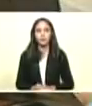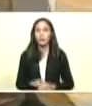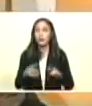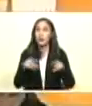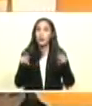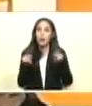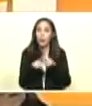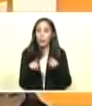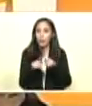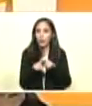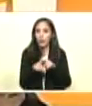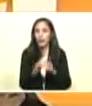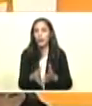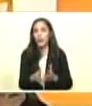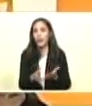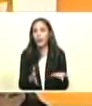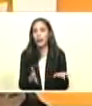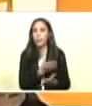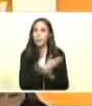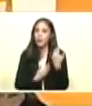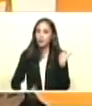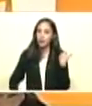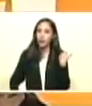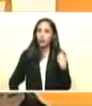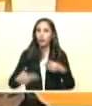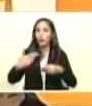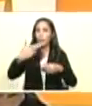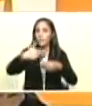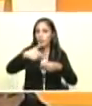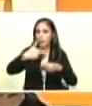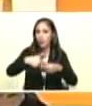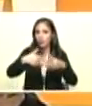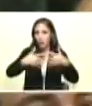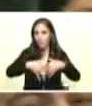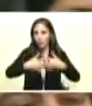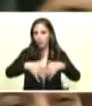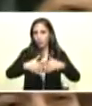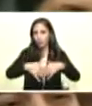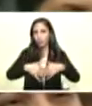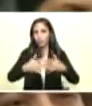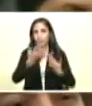Igualmente, presidente PDVSA, querido mayor general, compañero,